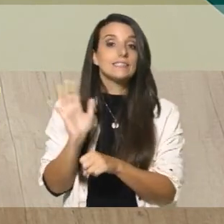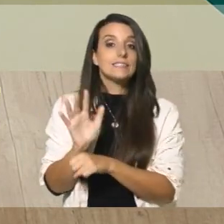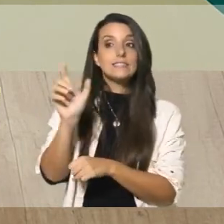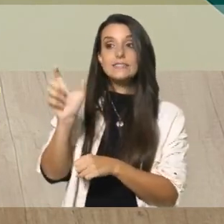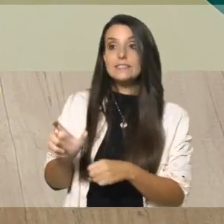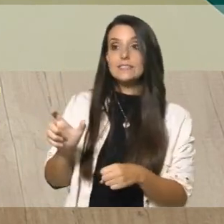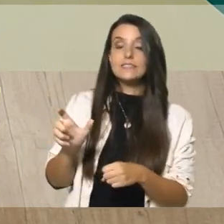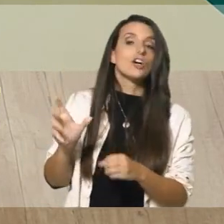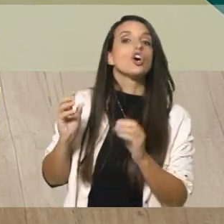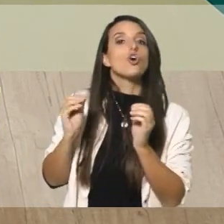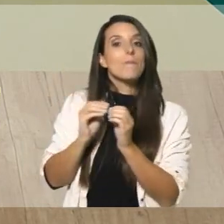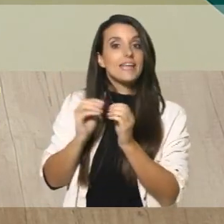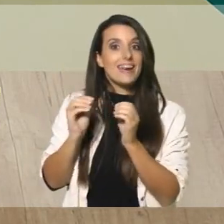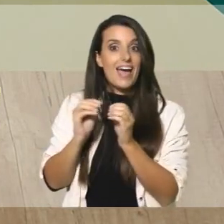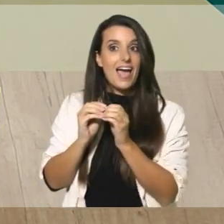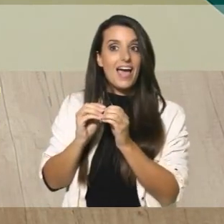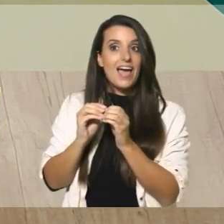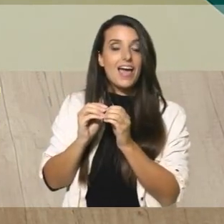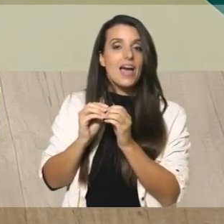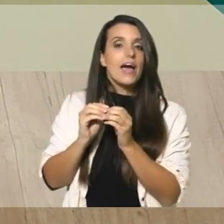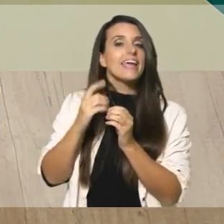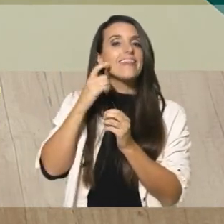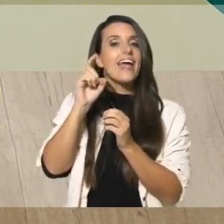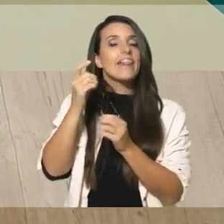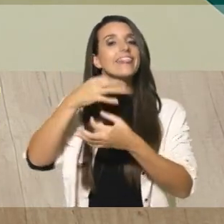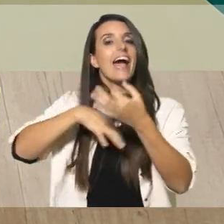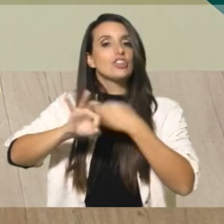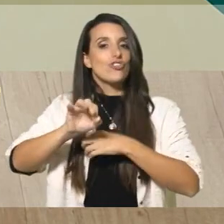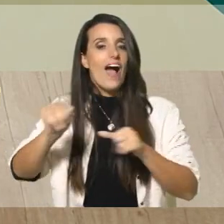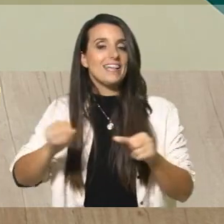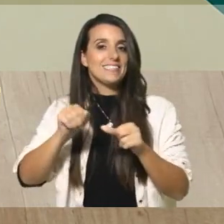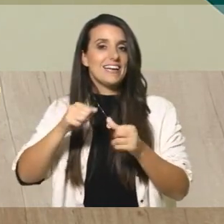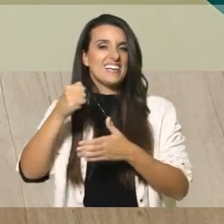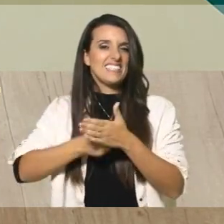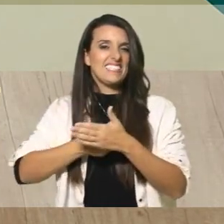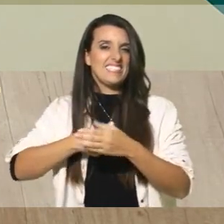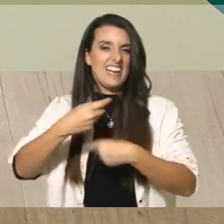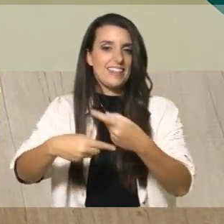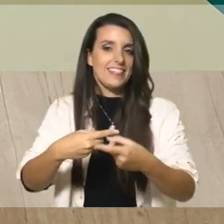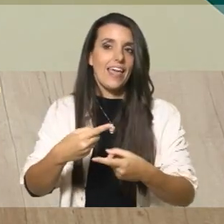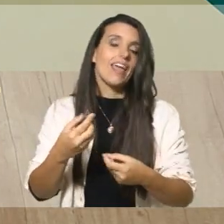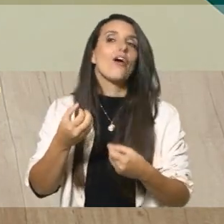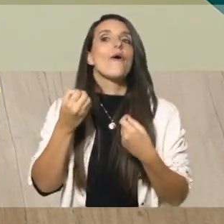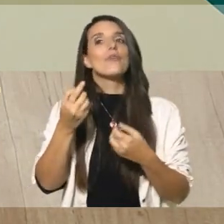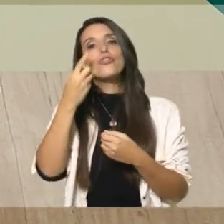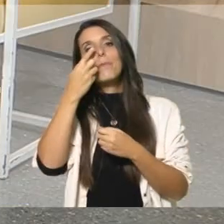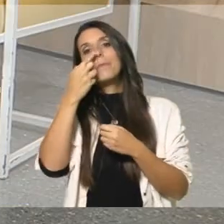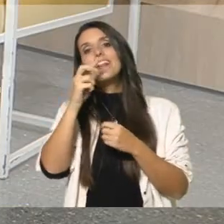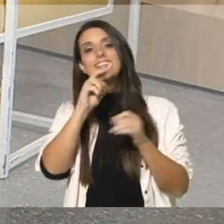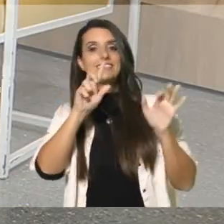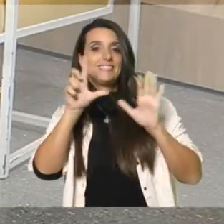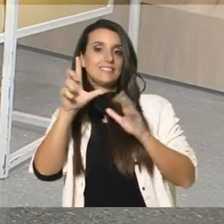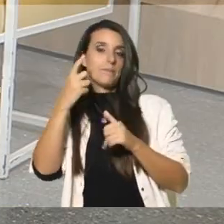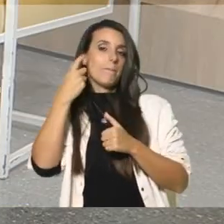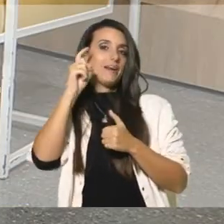la otra colega con la que armamos Resilientes 1. Yo digo Resilientes 1 porque fue la del